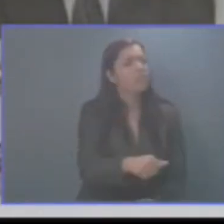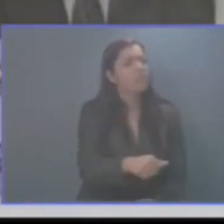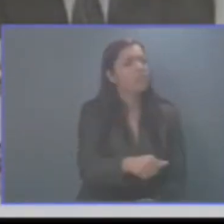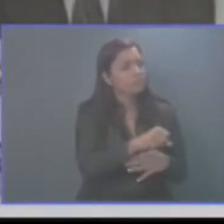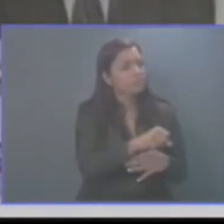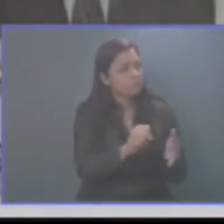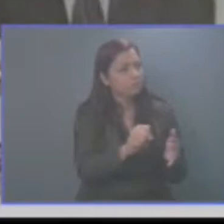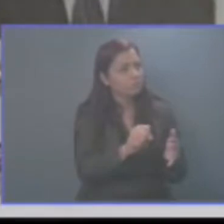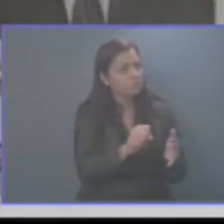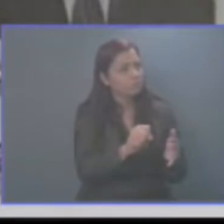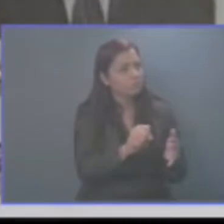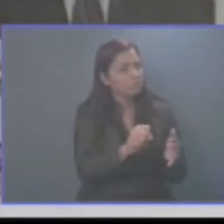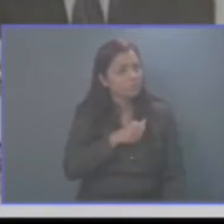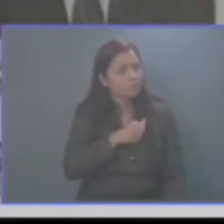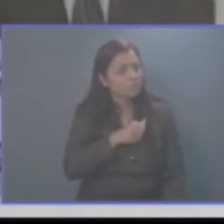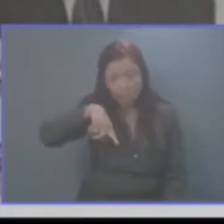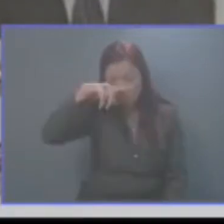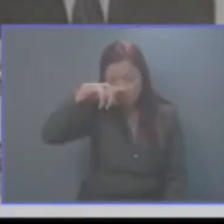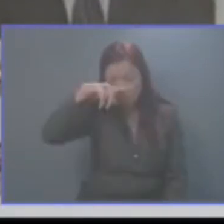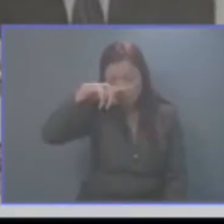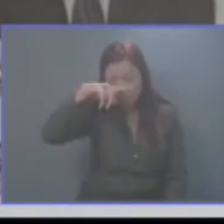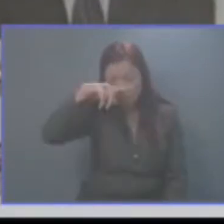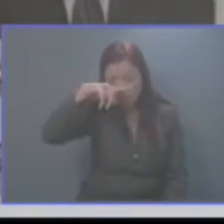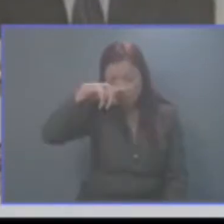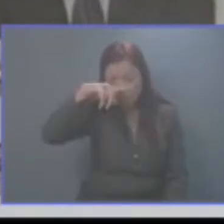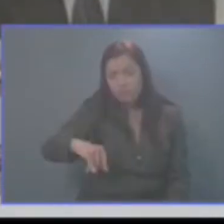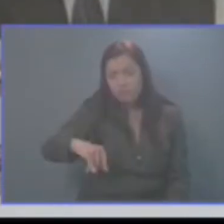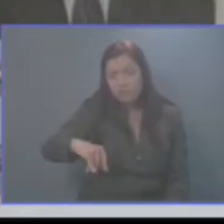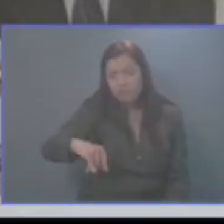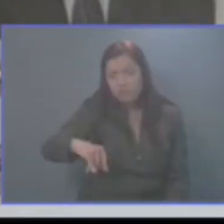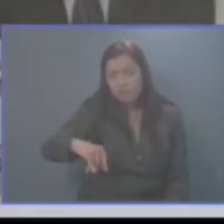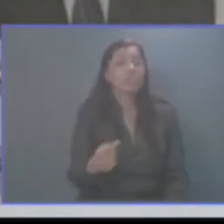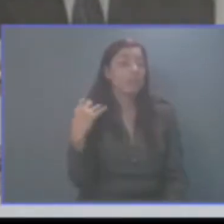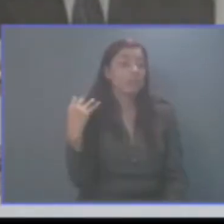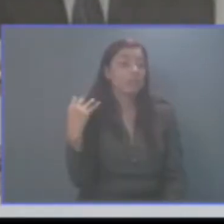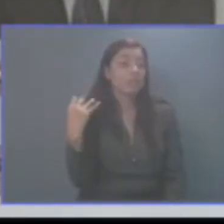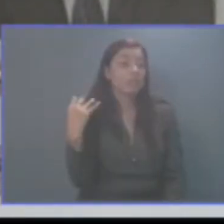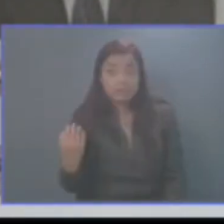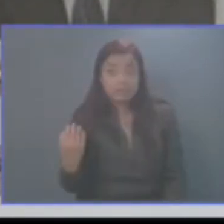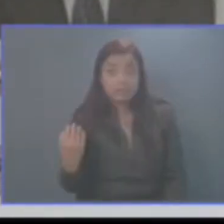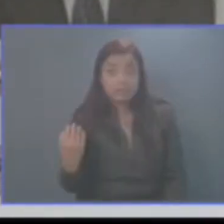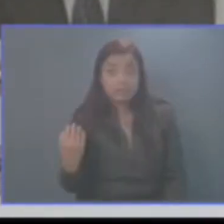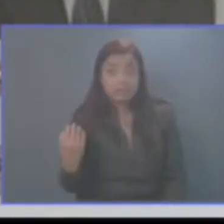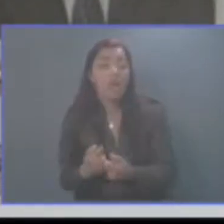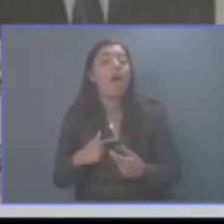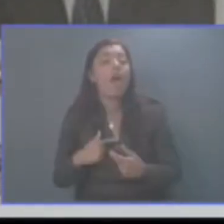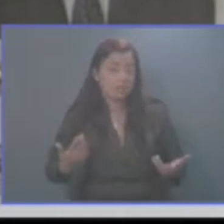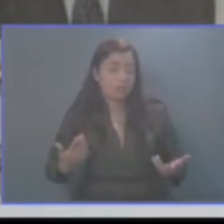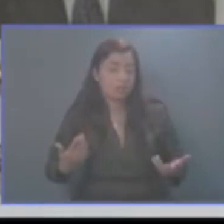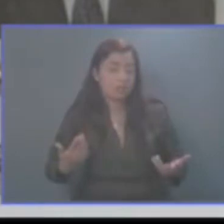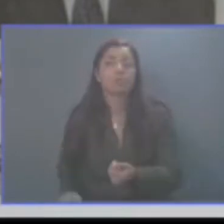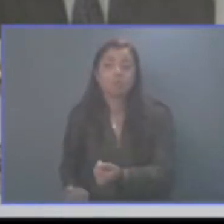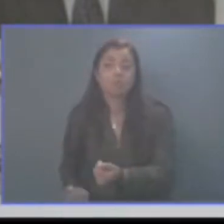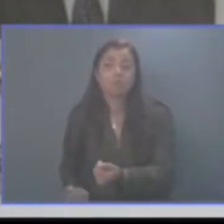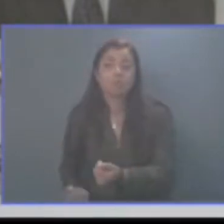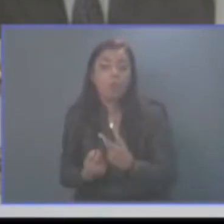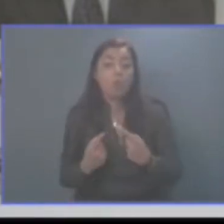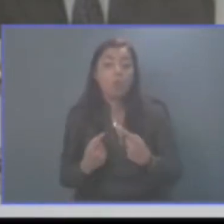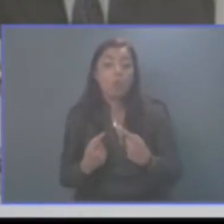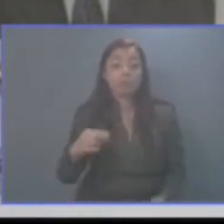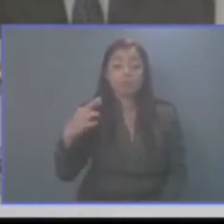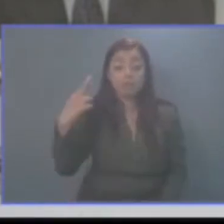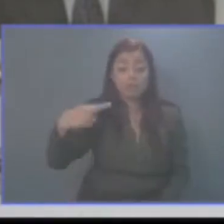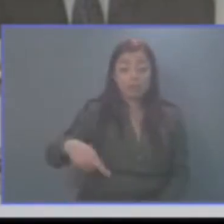trabajo, apoyando cuando es necesario hacerlo y cuestionando cuando la realidad lo